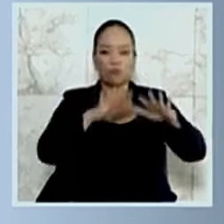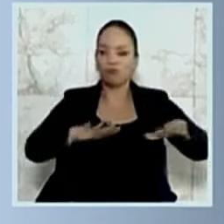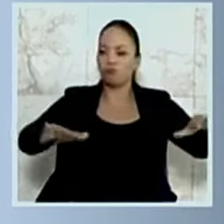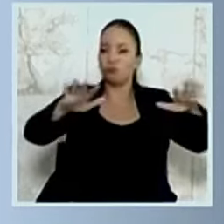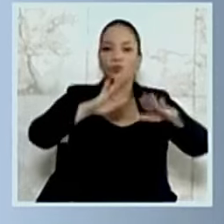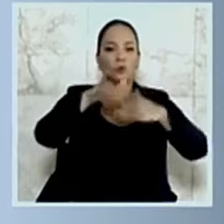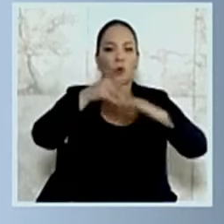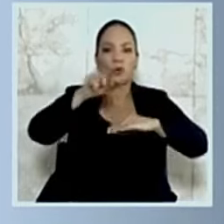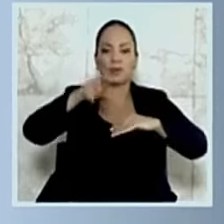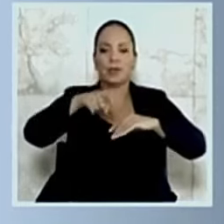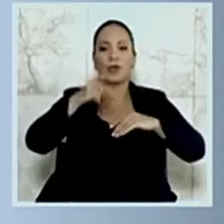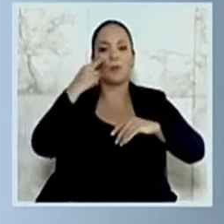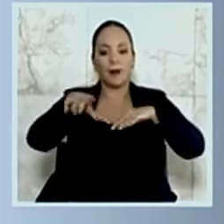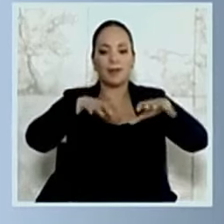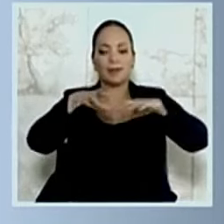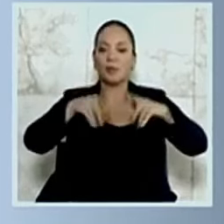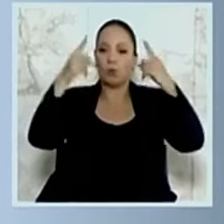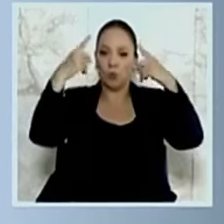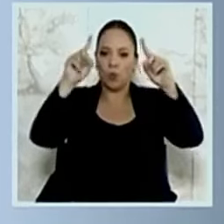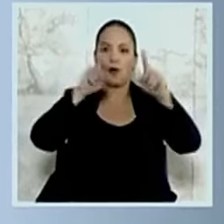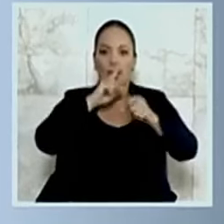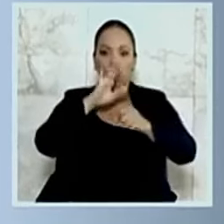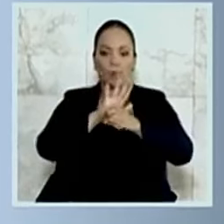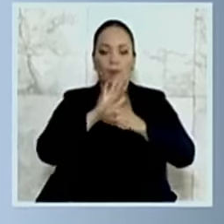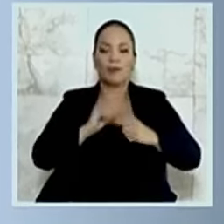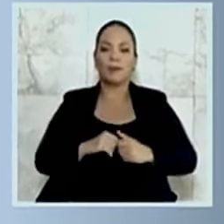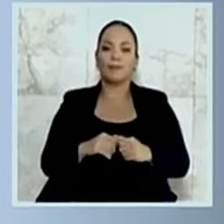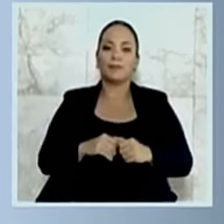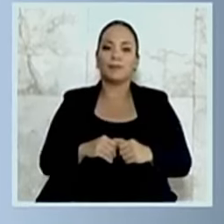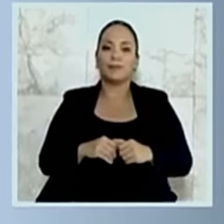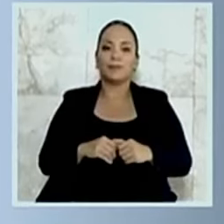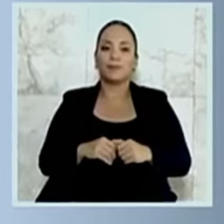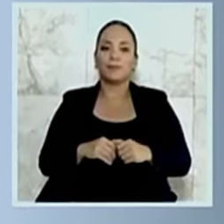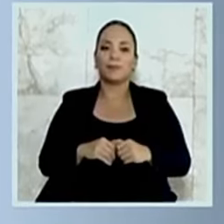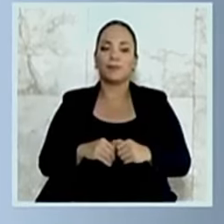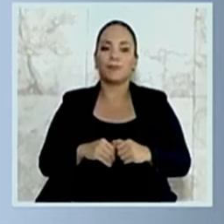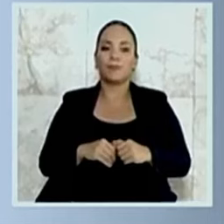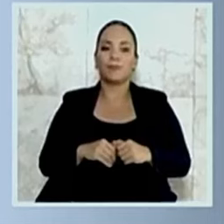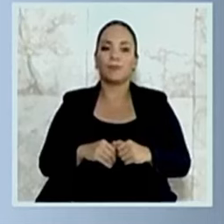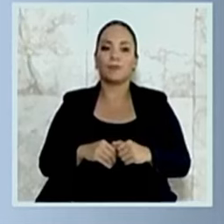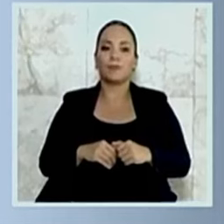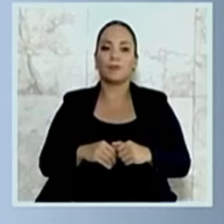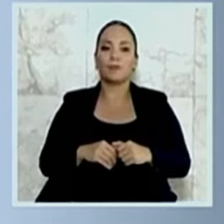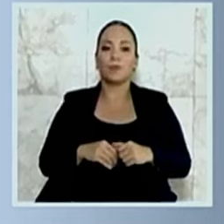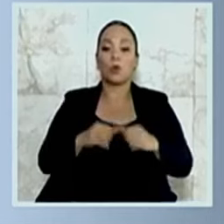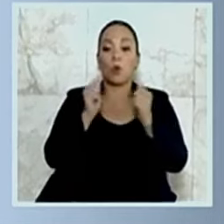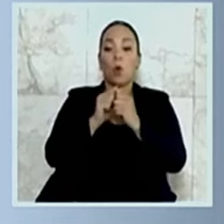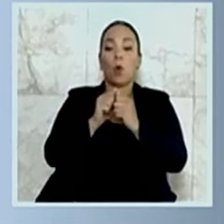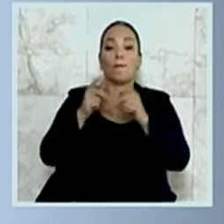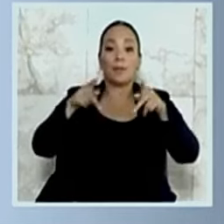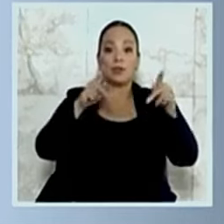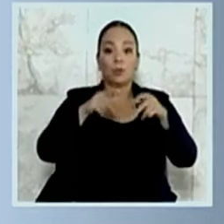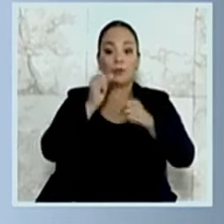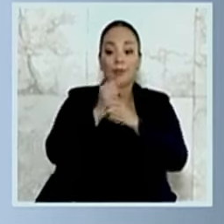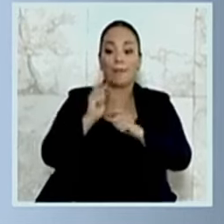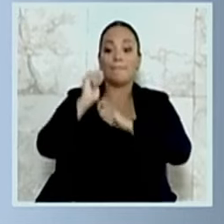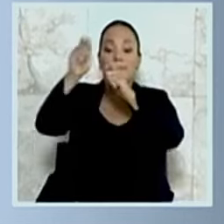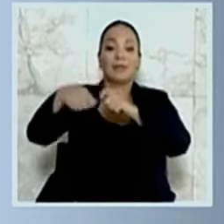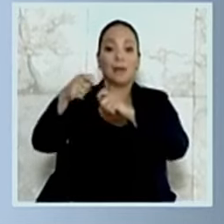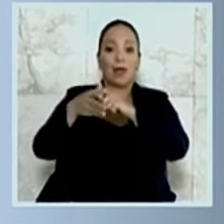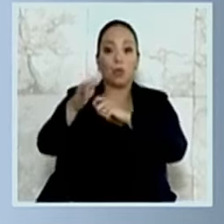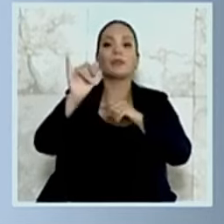festividad y que es un logro del pueblo de Punta Arenas que la policía generó la cobertura necesaria